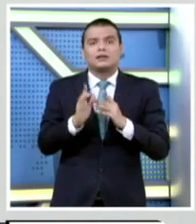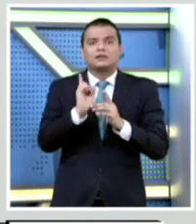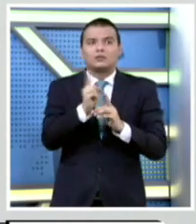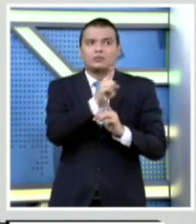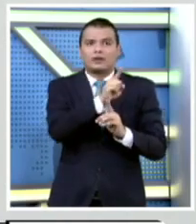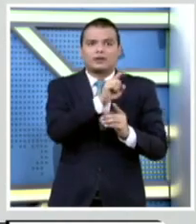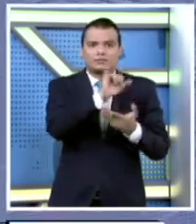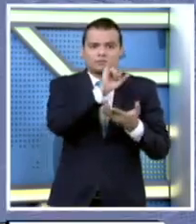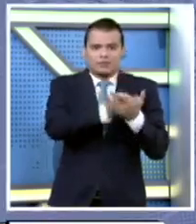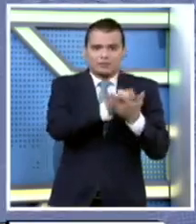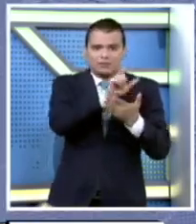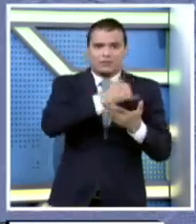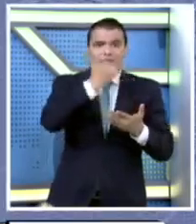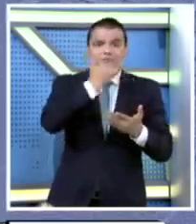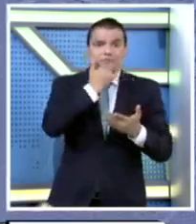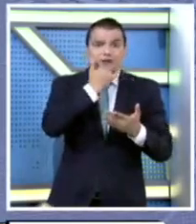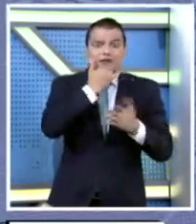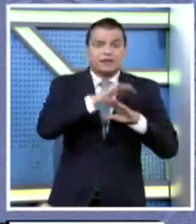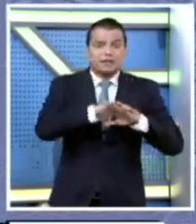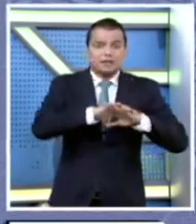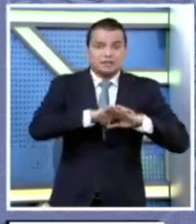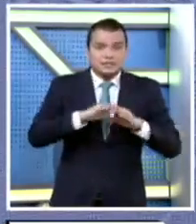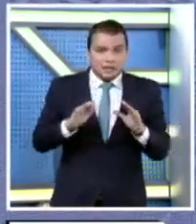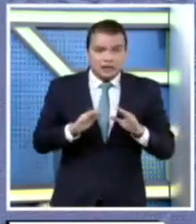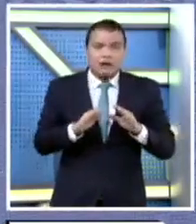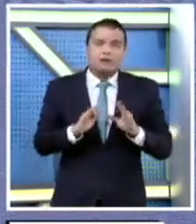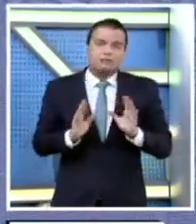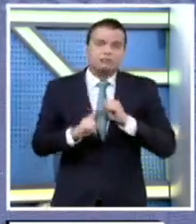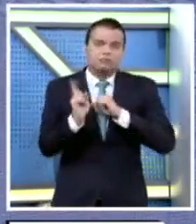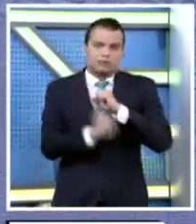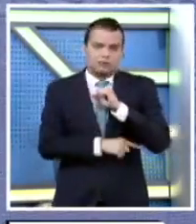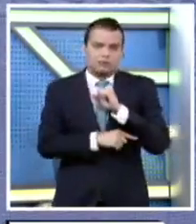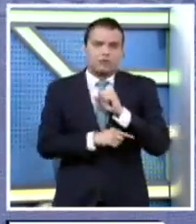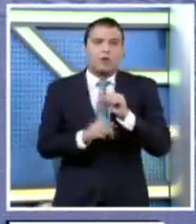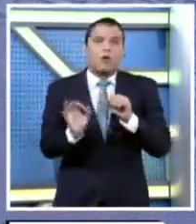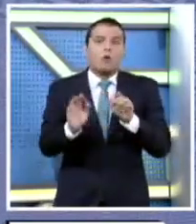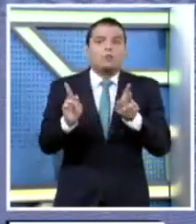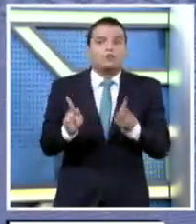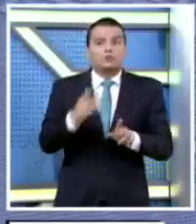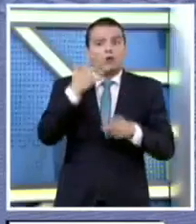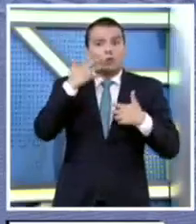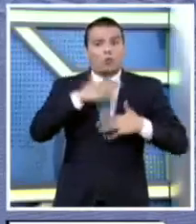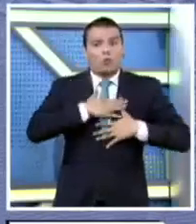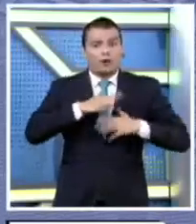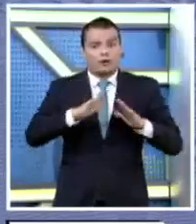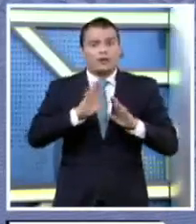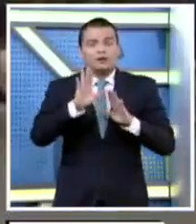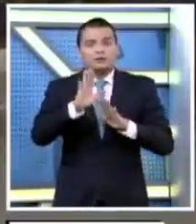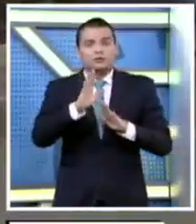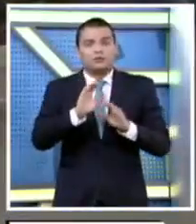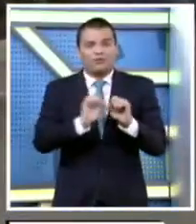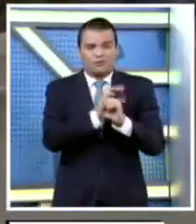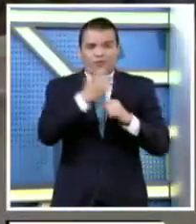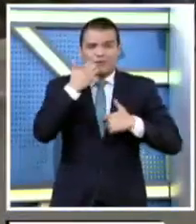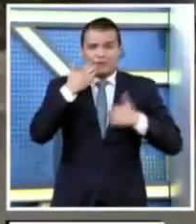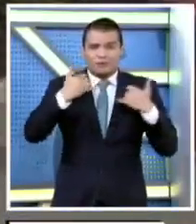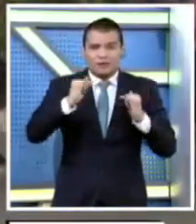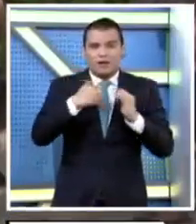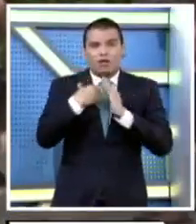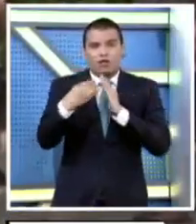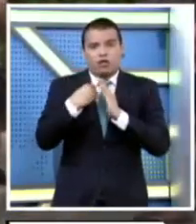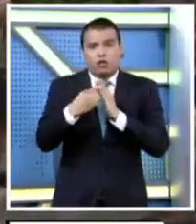del Casa COVID y que viole la norma sanitaria de aislamiento, pues será interceptado por las autoridades y